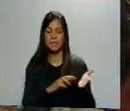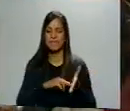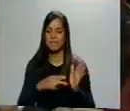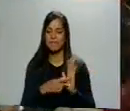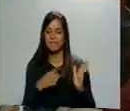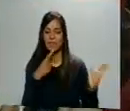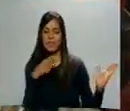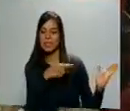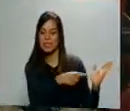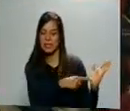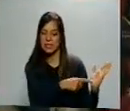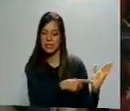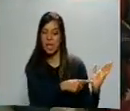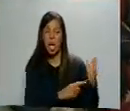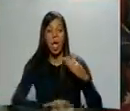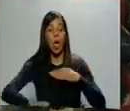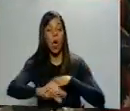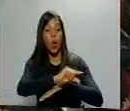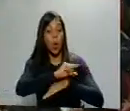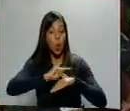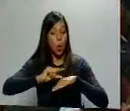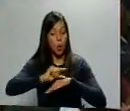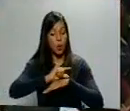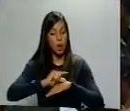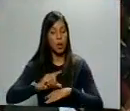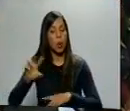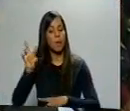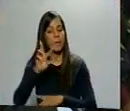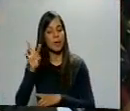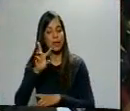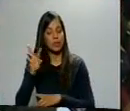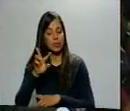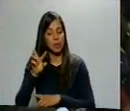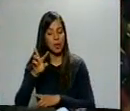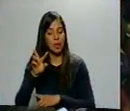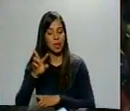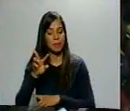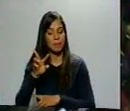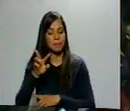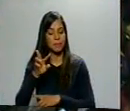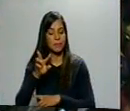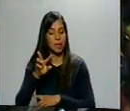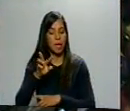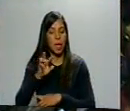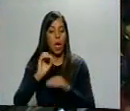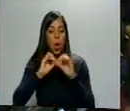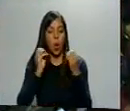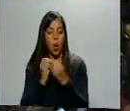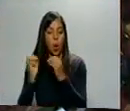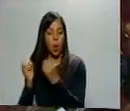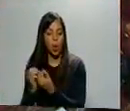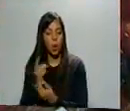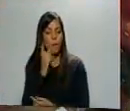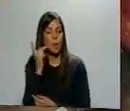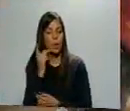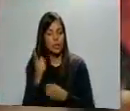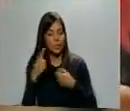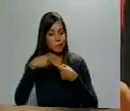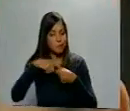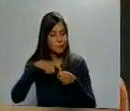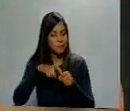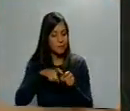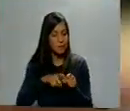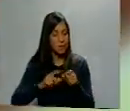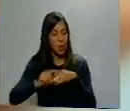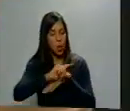establece que el gobierno de la República Bolivariana de Venezuela y las entidades políticas que lo componen es